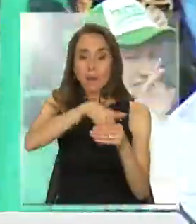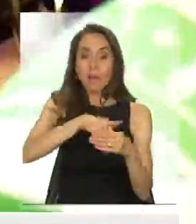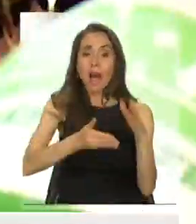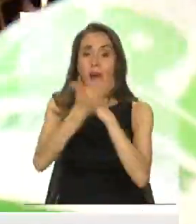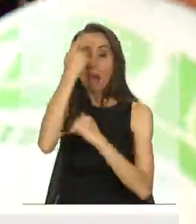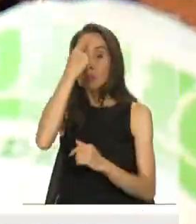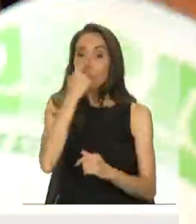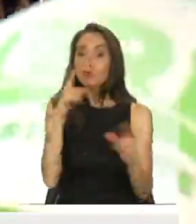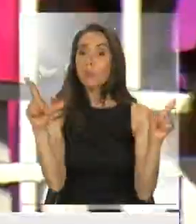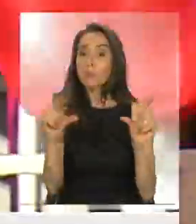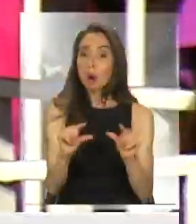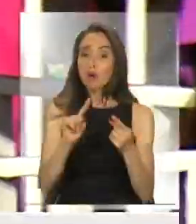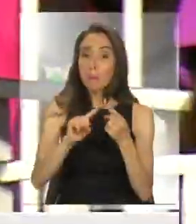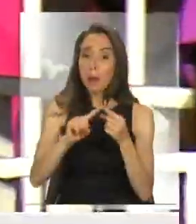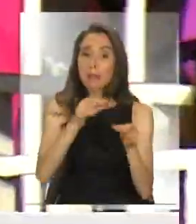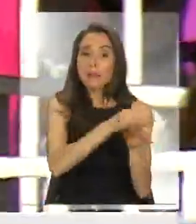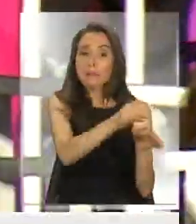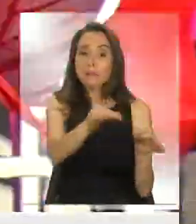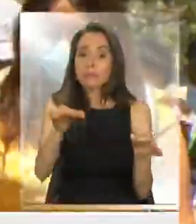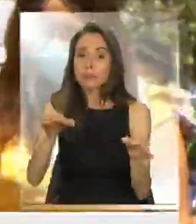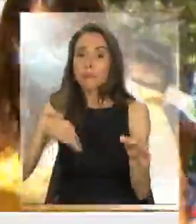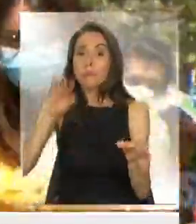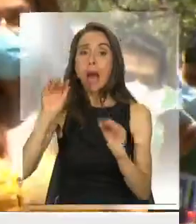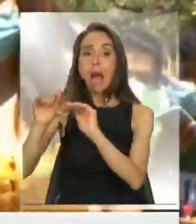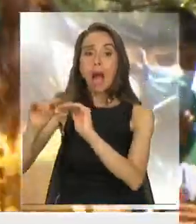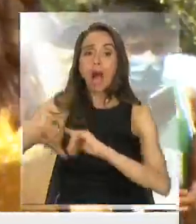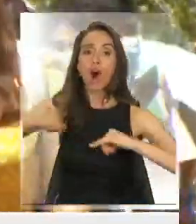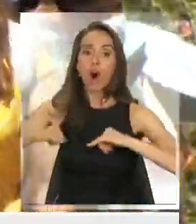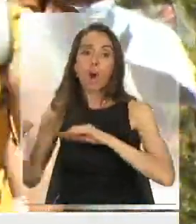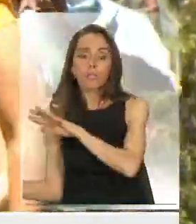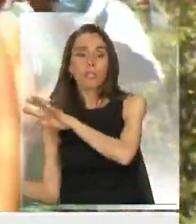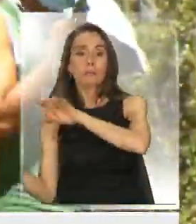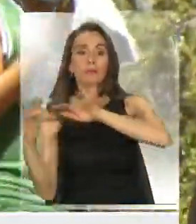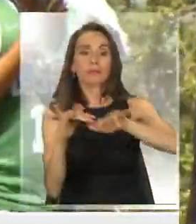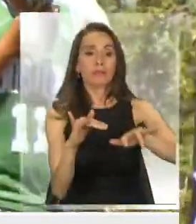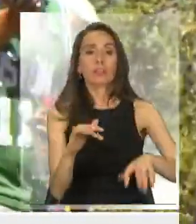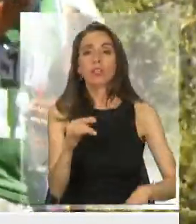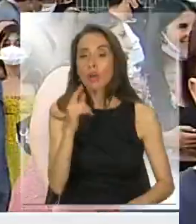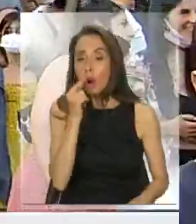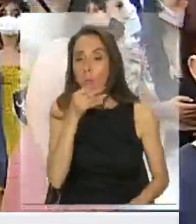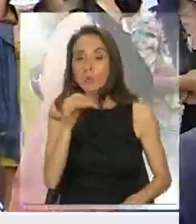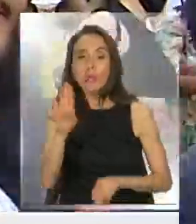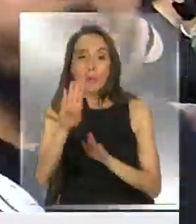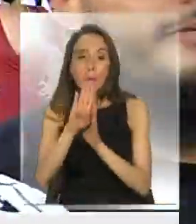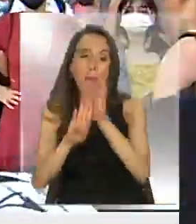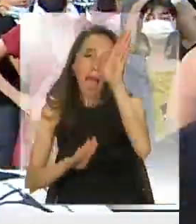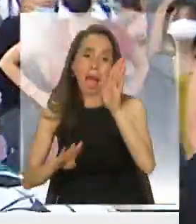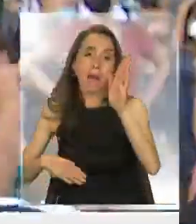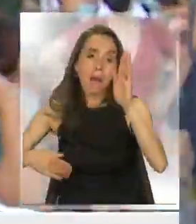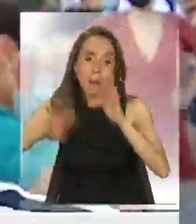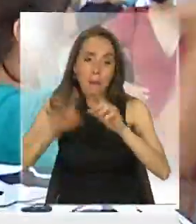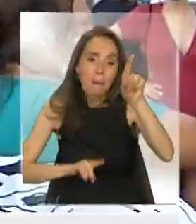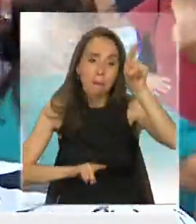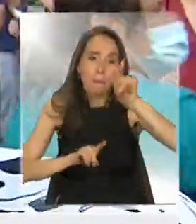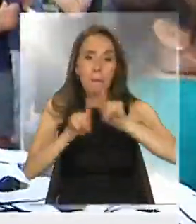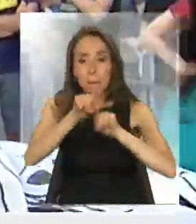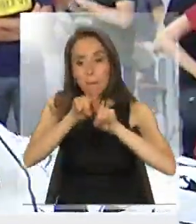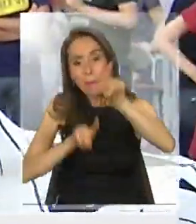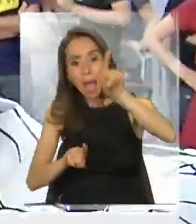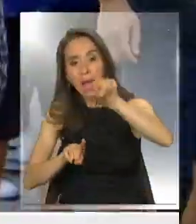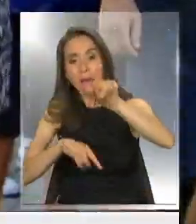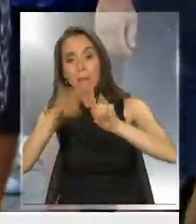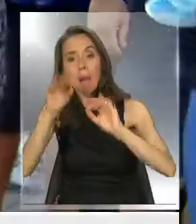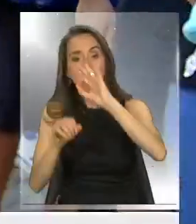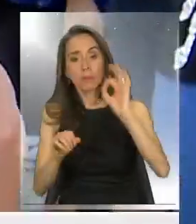baja participación, especialmente en los jóvenes. Arrasamos, arrasamos, eso es lo que queríamos, ganamos por mucho, mucho